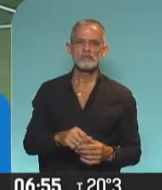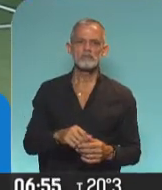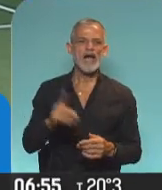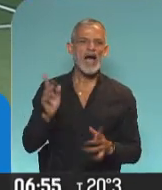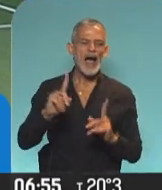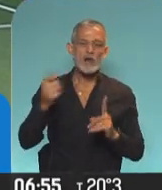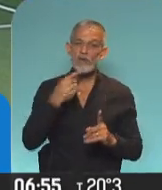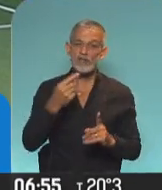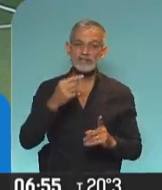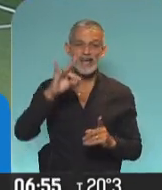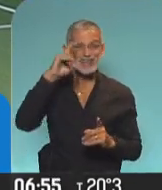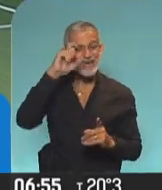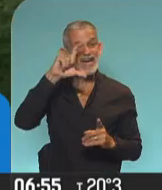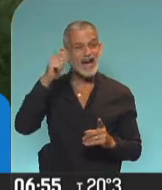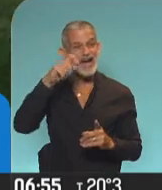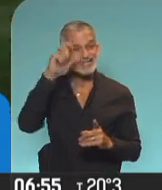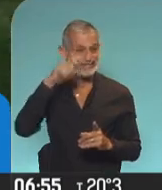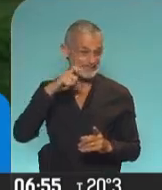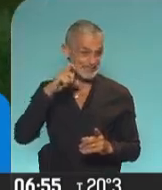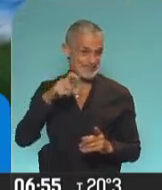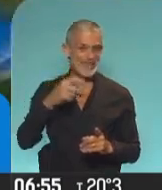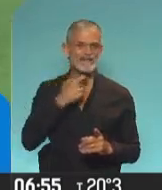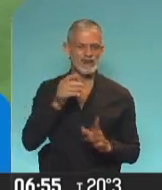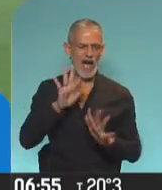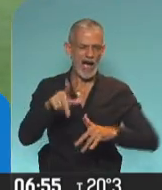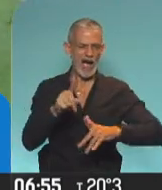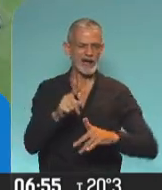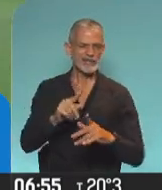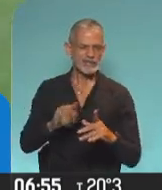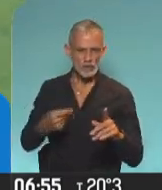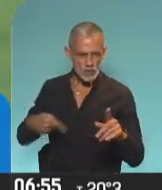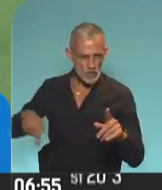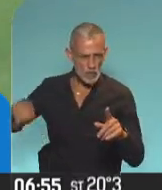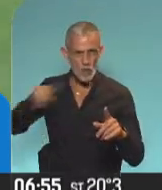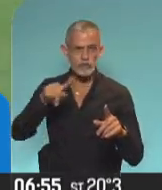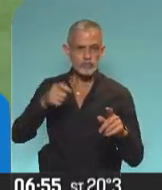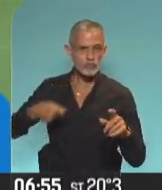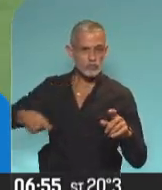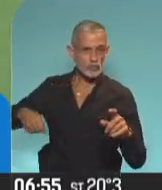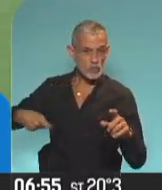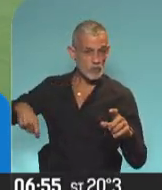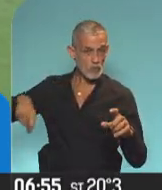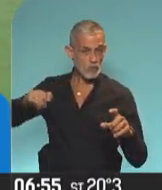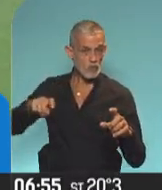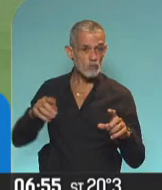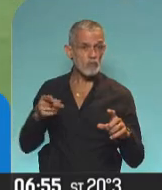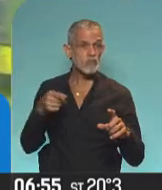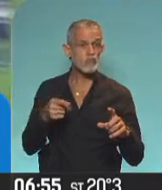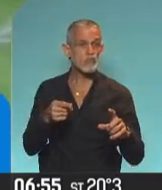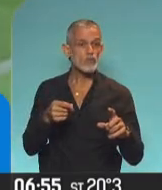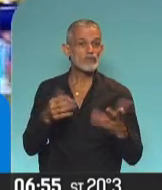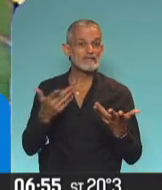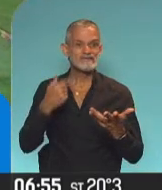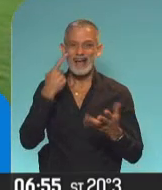que Becasese pretendía esa clase de centro, justamente, digamos, cosas que se trabajan, ¿no? Lo que uno no